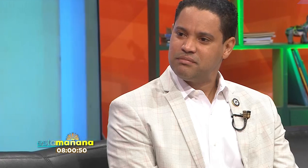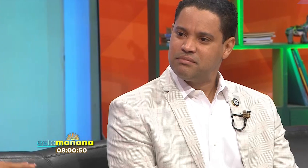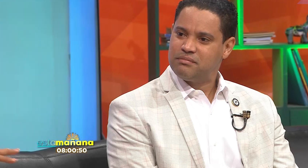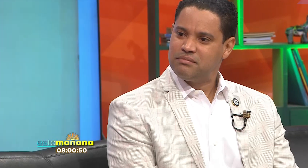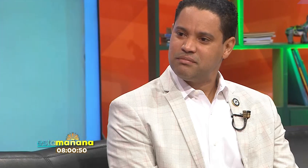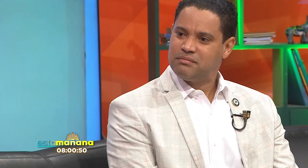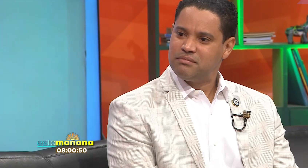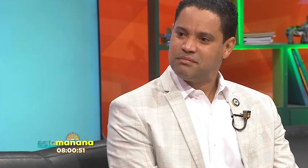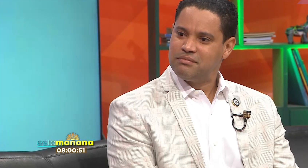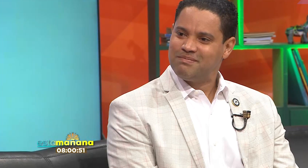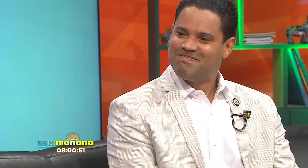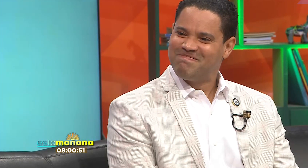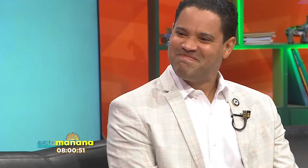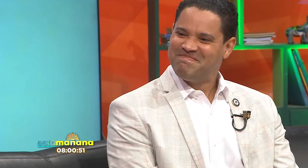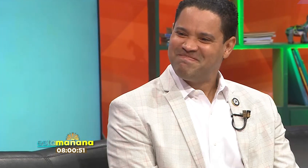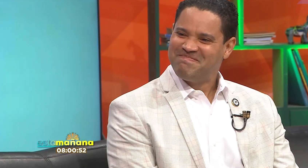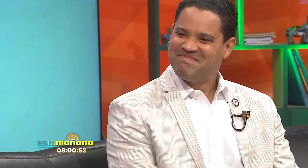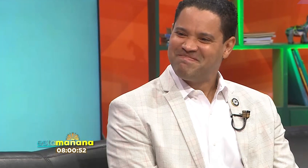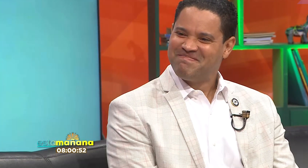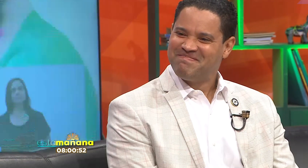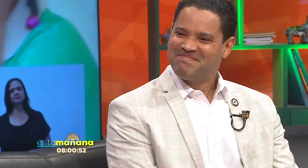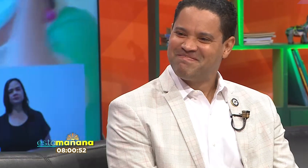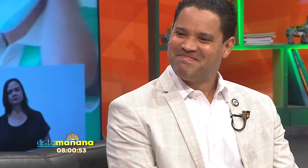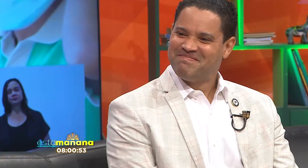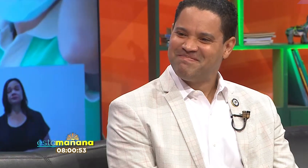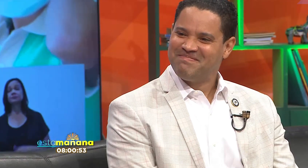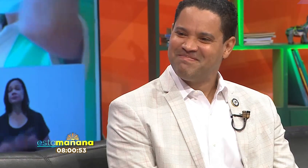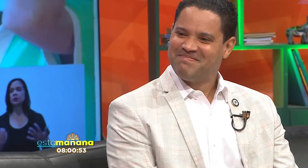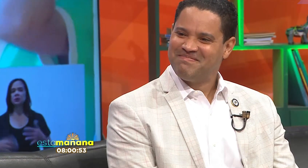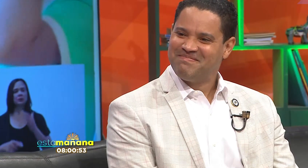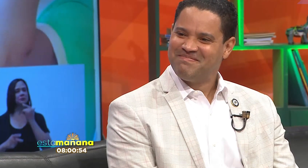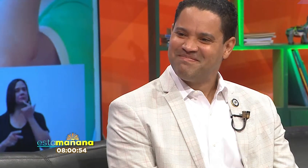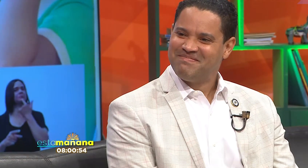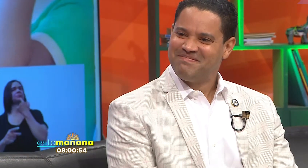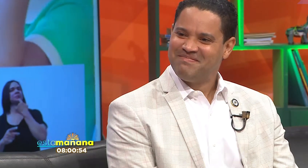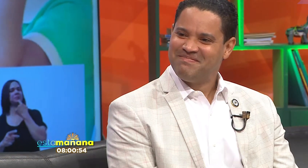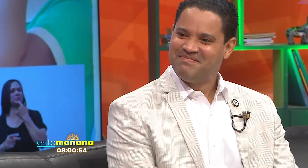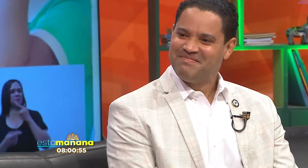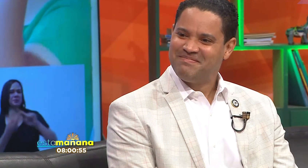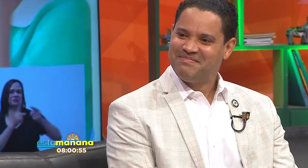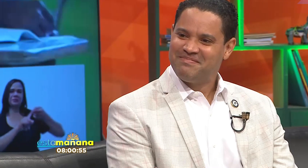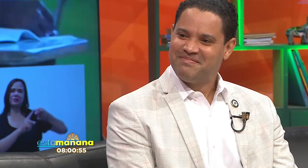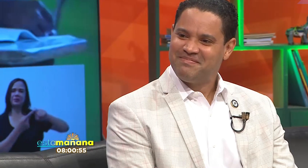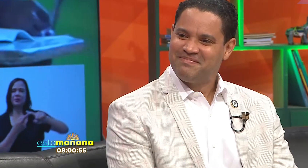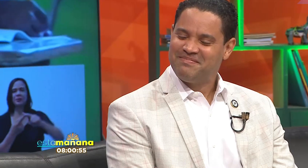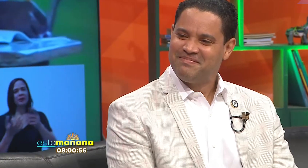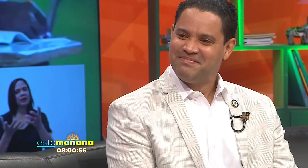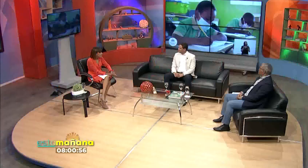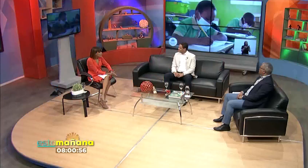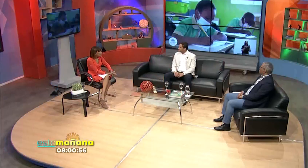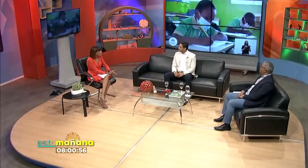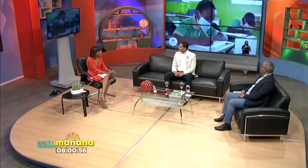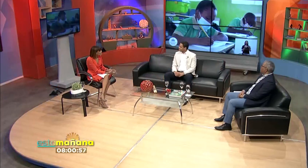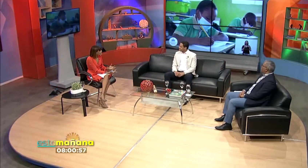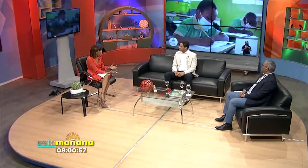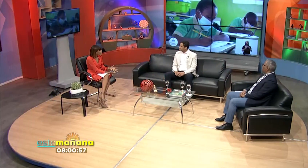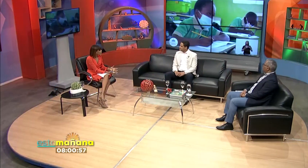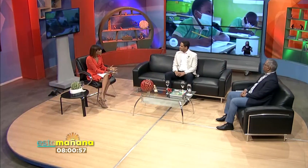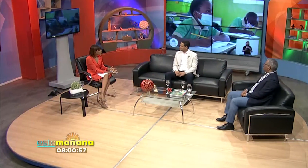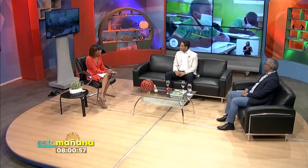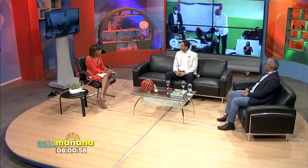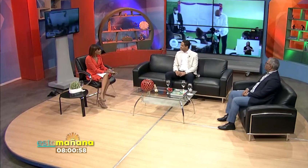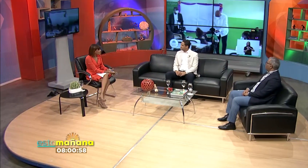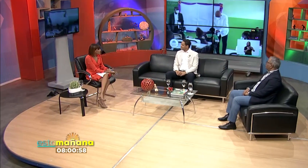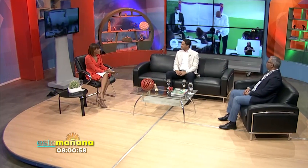en todos los centros educativos o habrá puntos neurálgicos? Y otro punto que es importante que aclaremos, esas vacunas